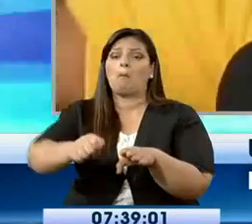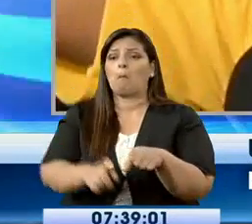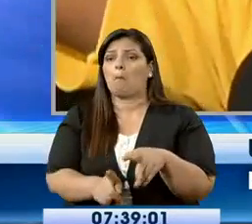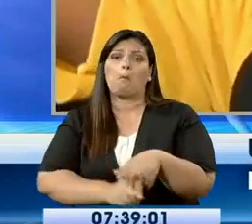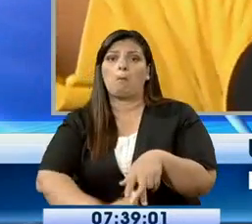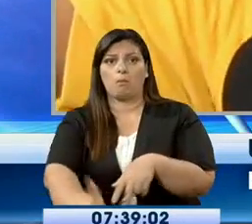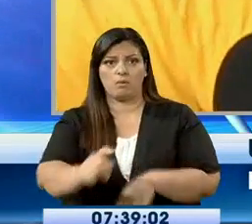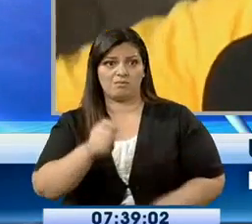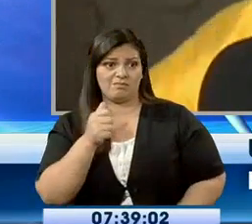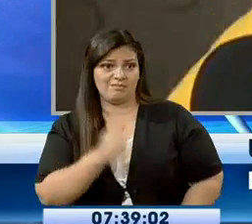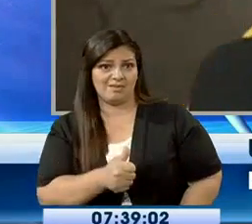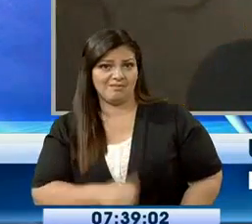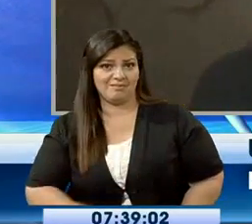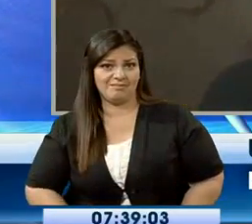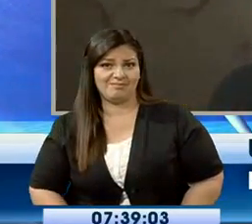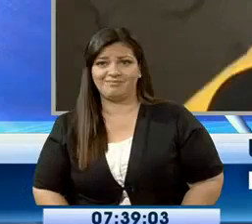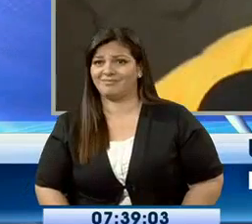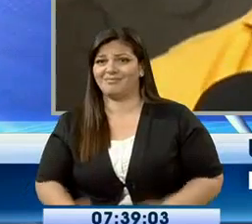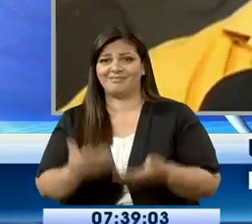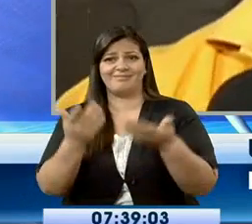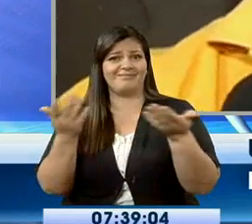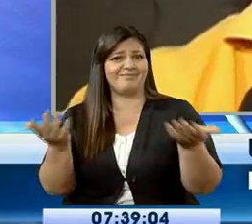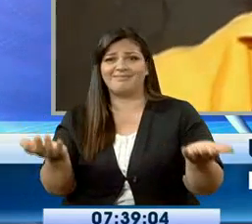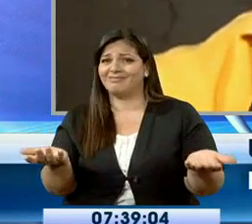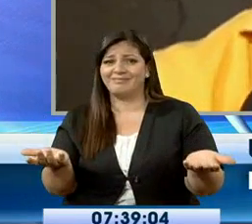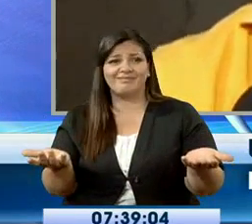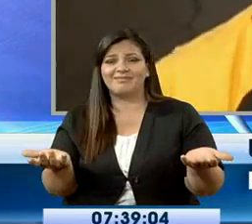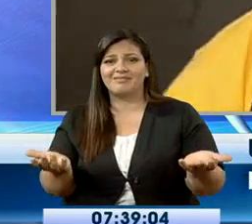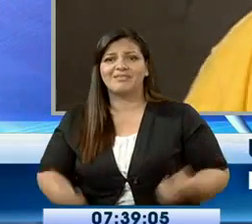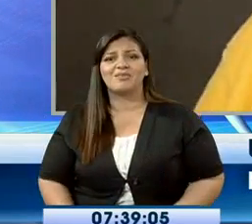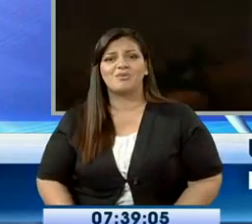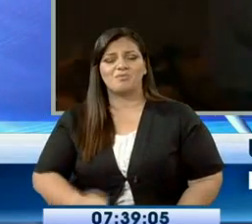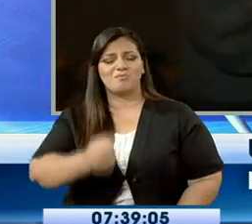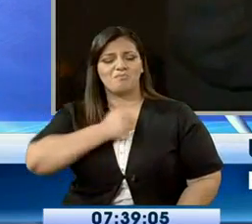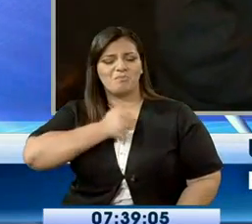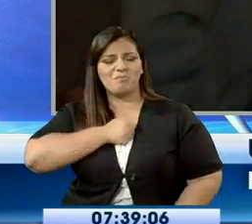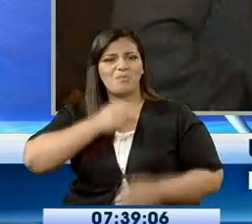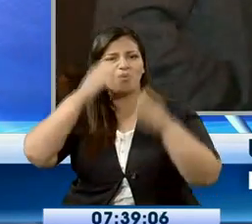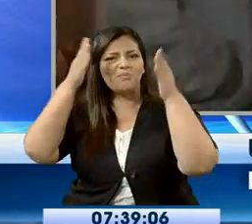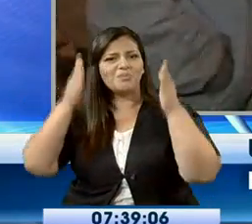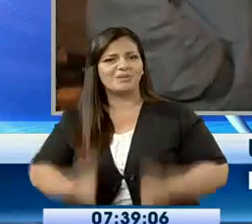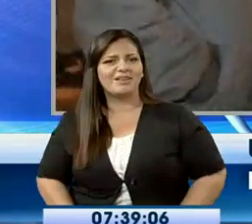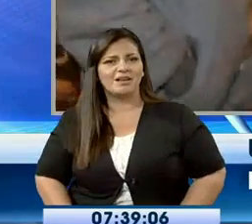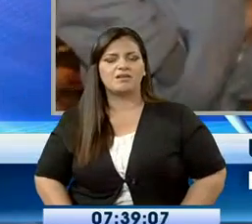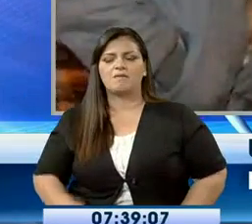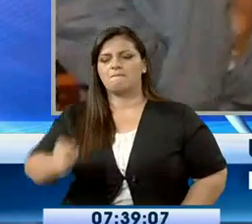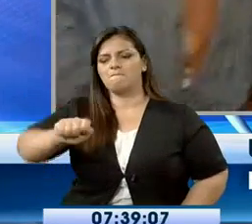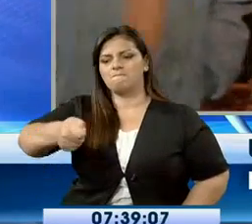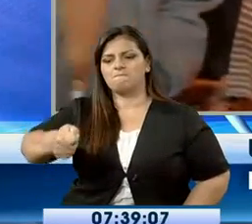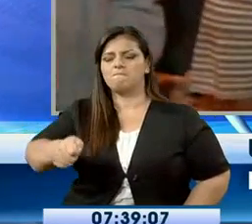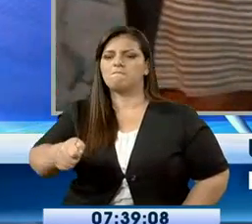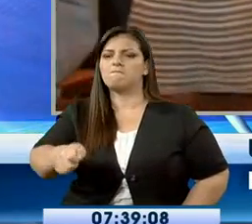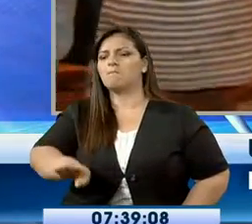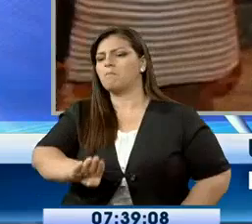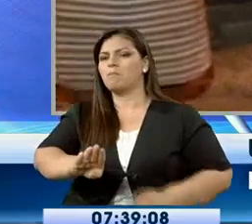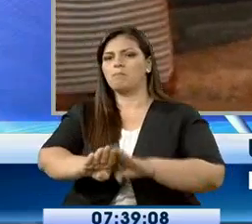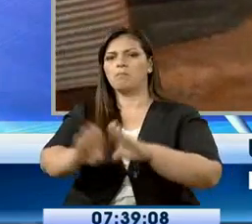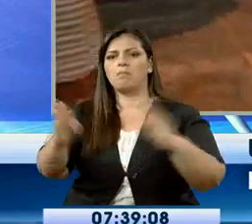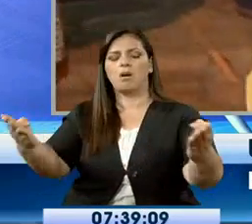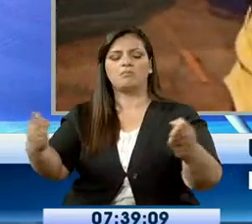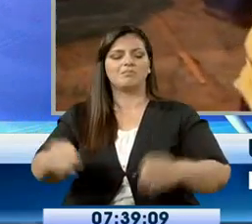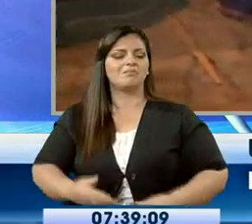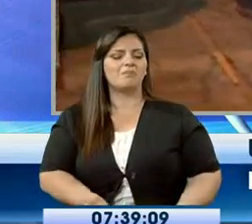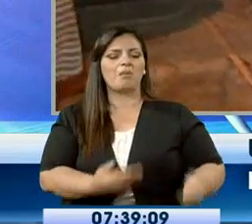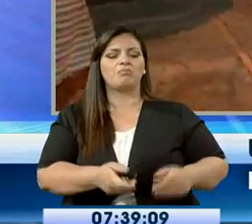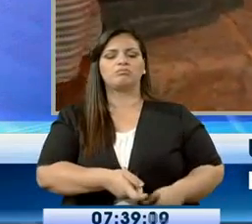No creo que haya un perro tan inteligente que cargue la llave en un llavero y que pueda abrir la puerta. Siempre he creído que las mascotas deben salir con su correa y con su dueño. Por supuesto